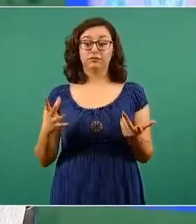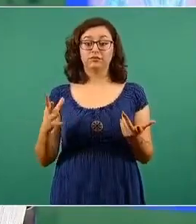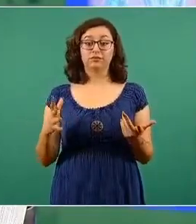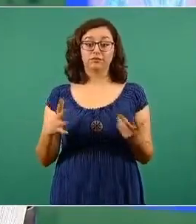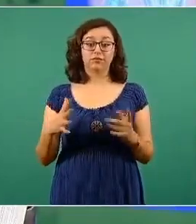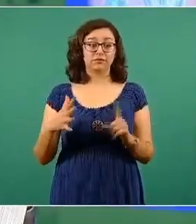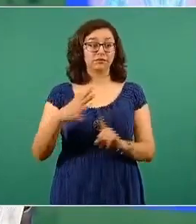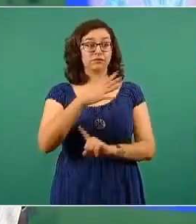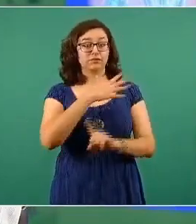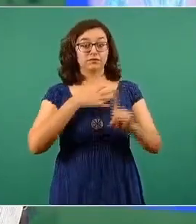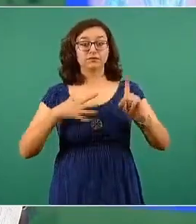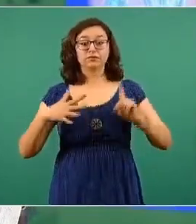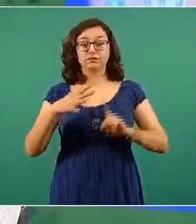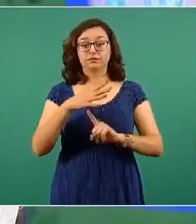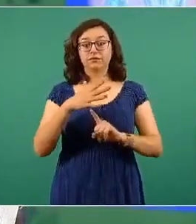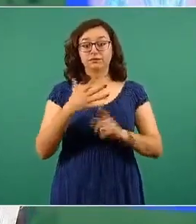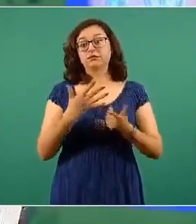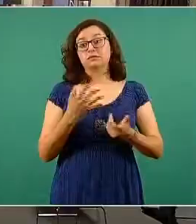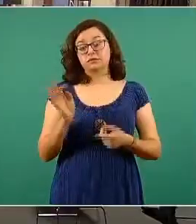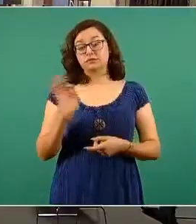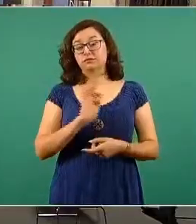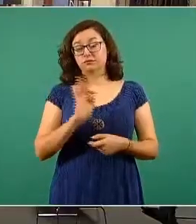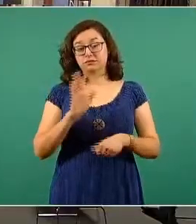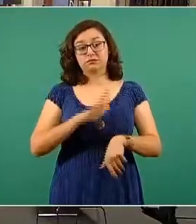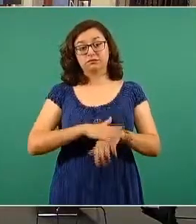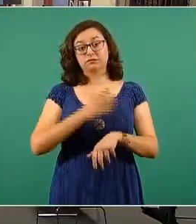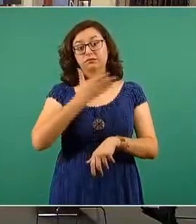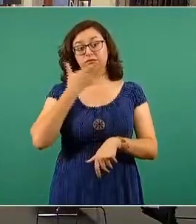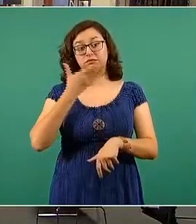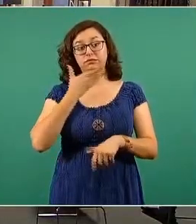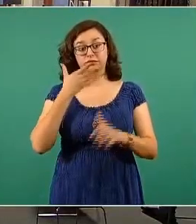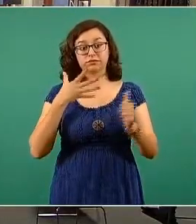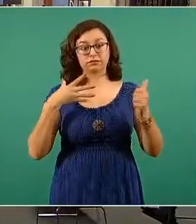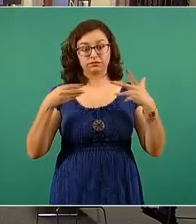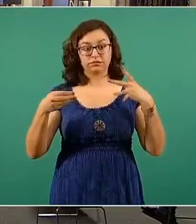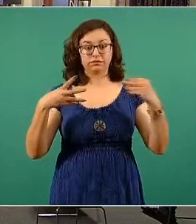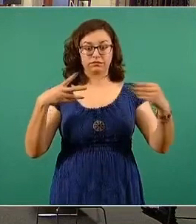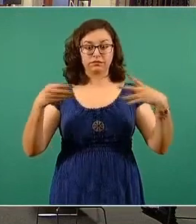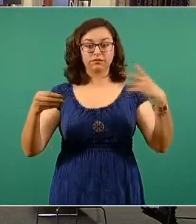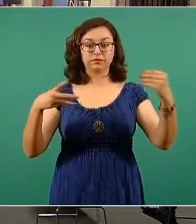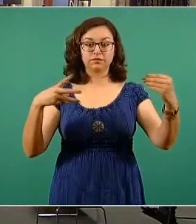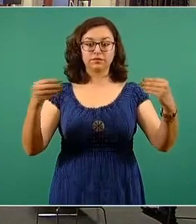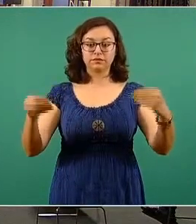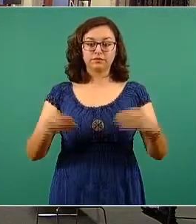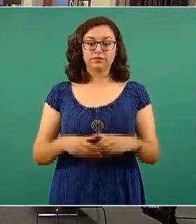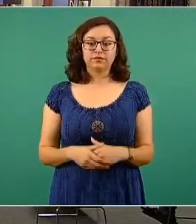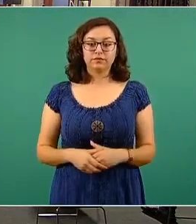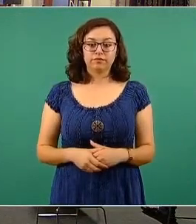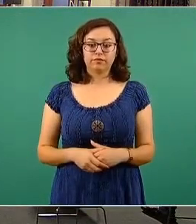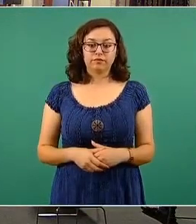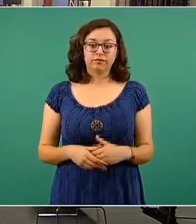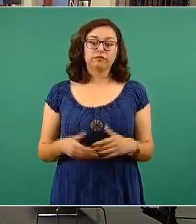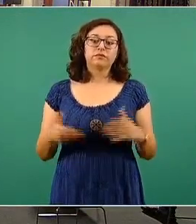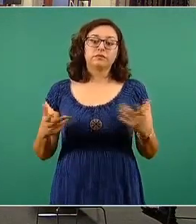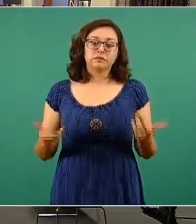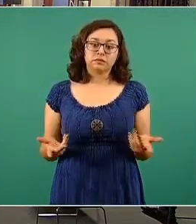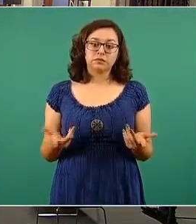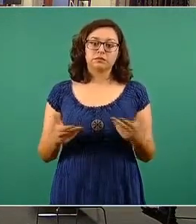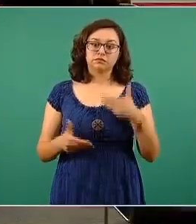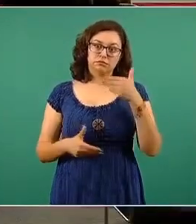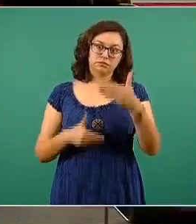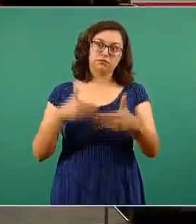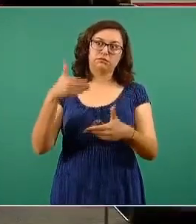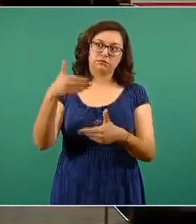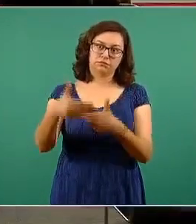elementos que pueden contribuir a la transmisión de la enfermedad. Esto no quiere decir que esto pueda cambiar